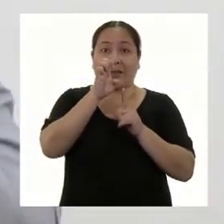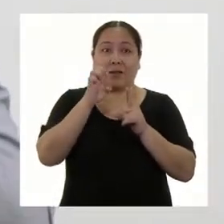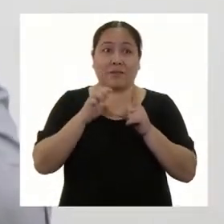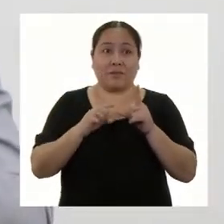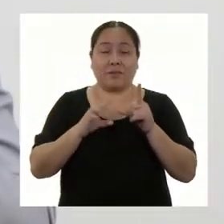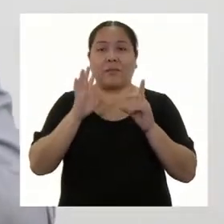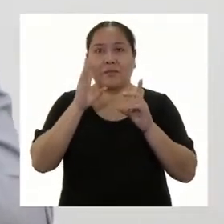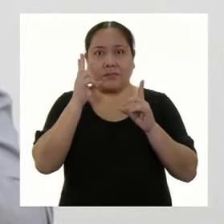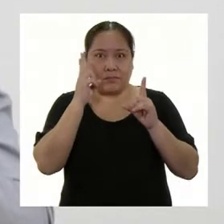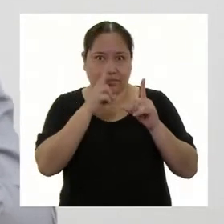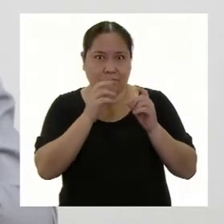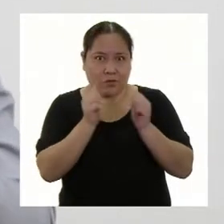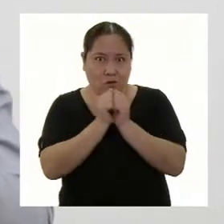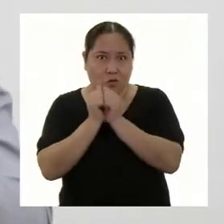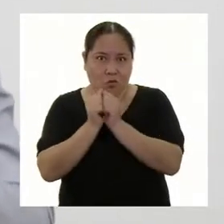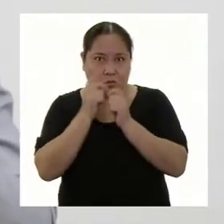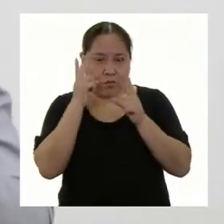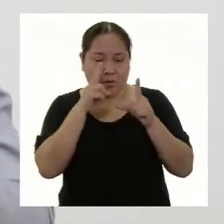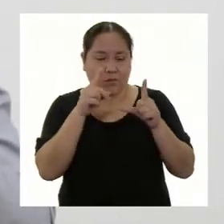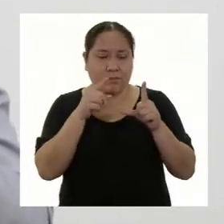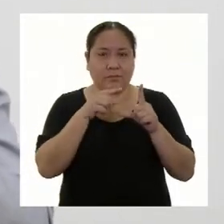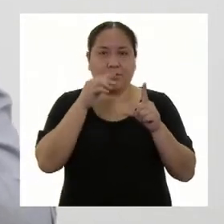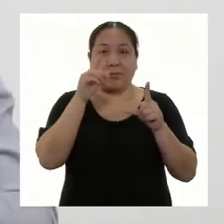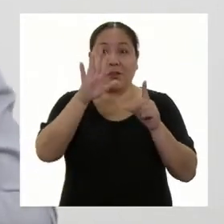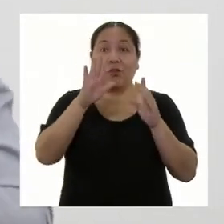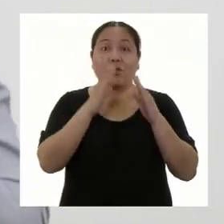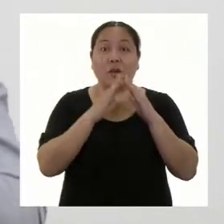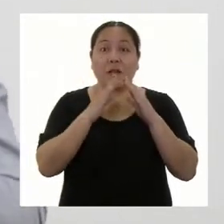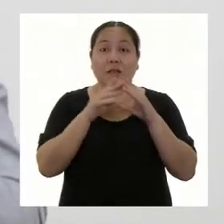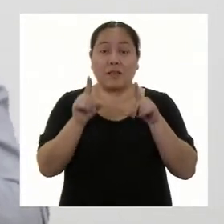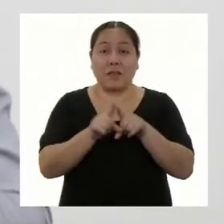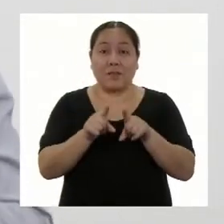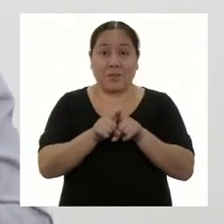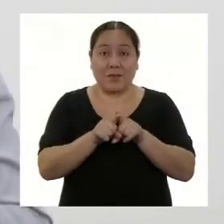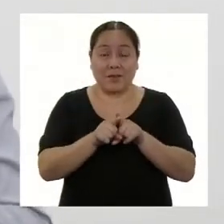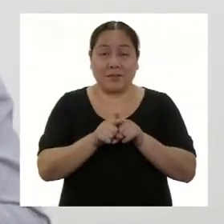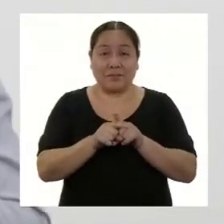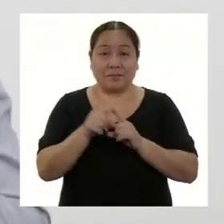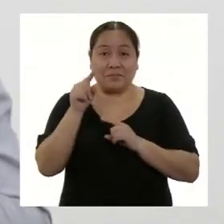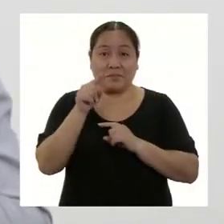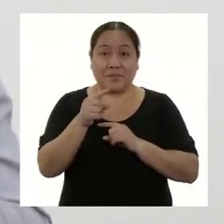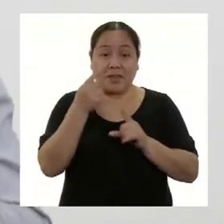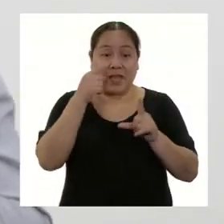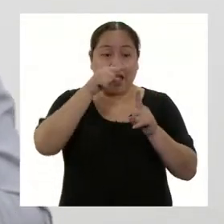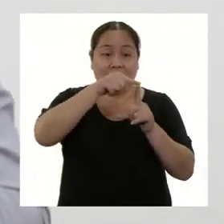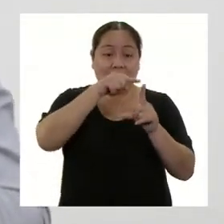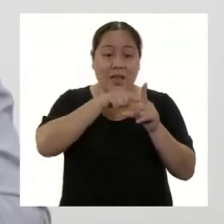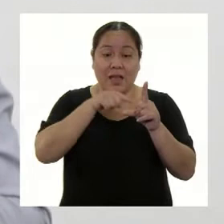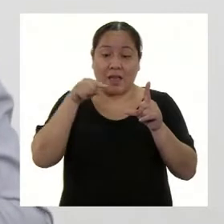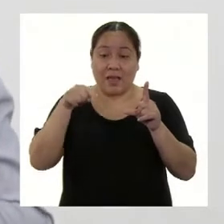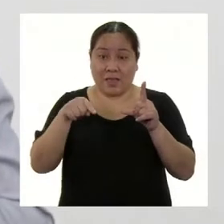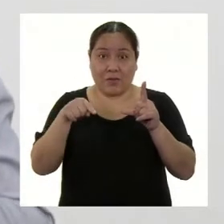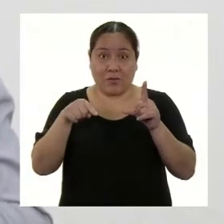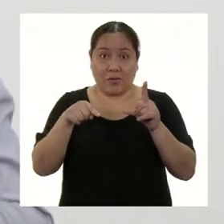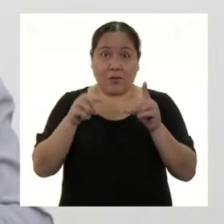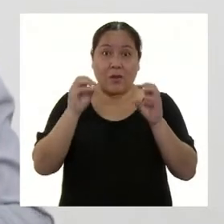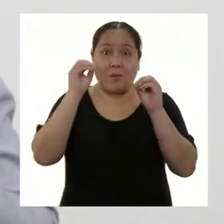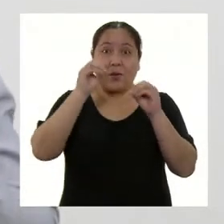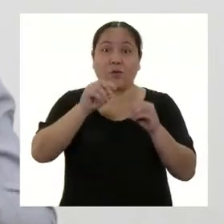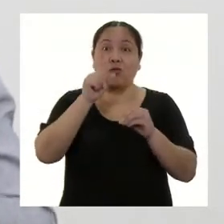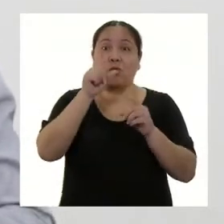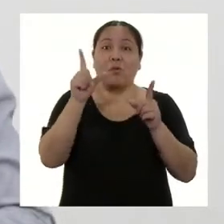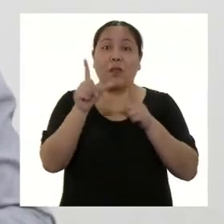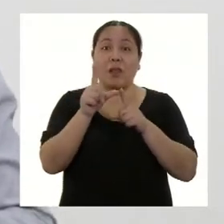Mejor veámoslo juntos. Fíjese en casa también. ¿Qué les parece si a cada vértice le colocamos una